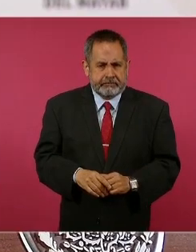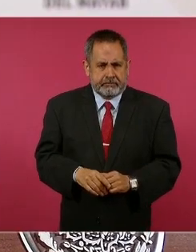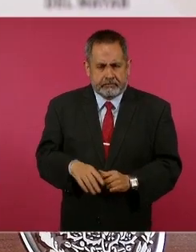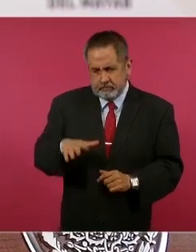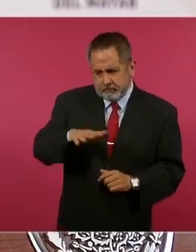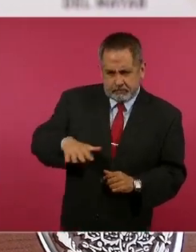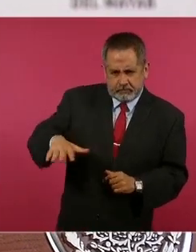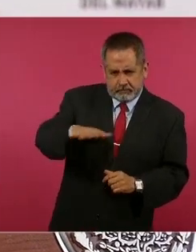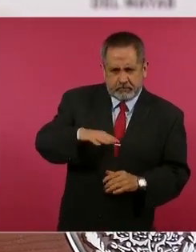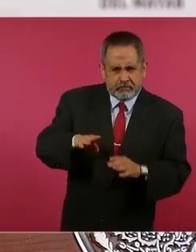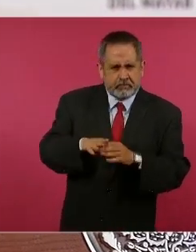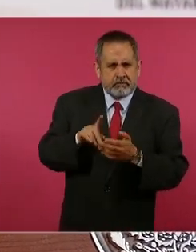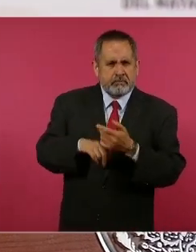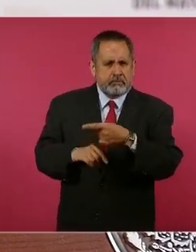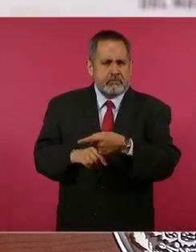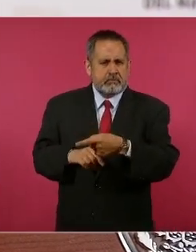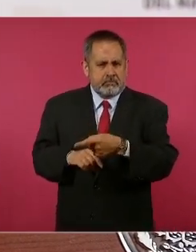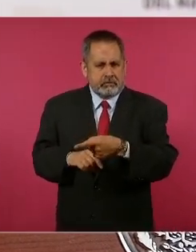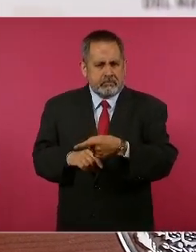zona de…